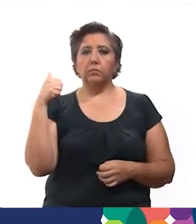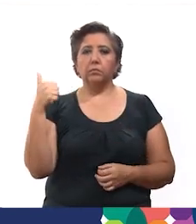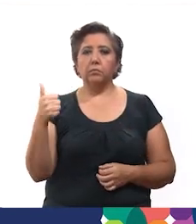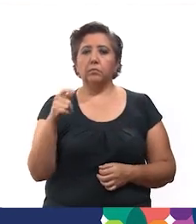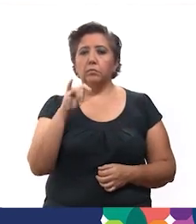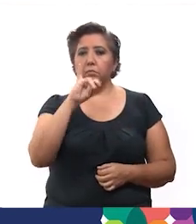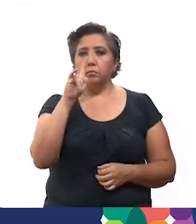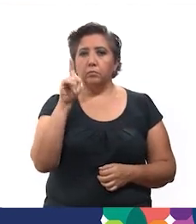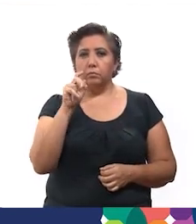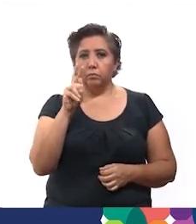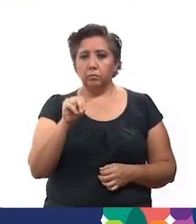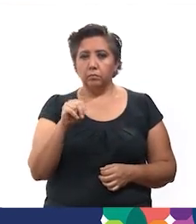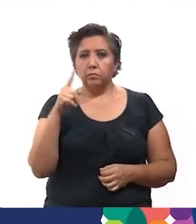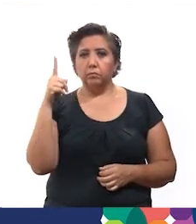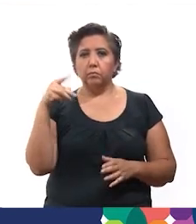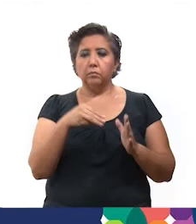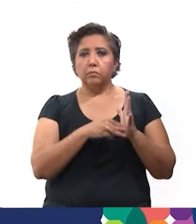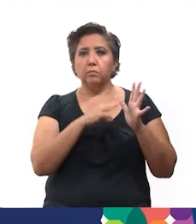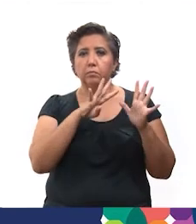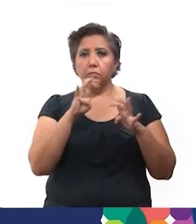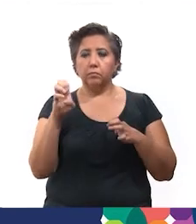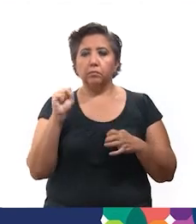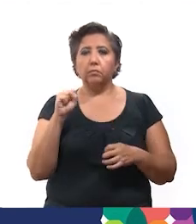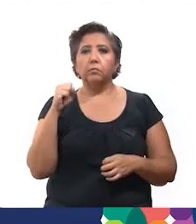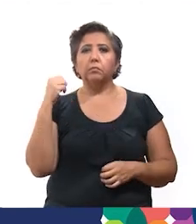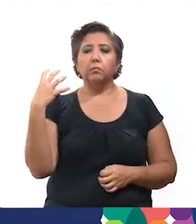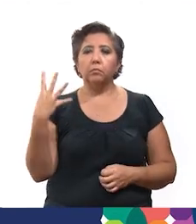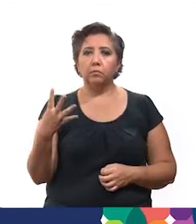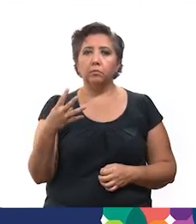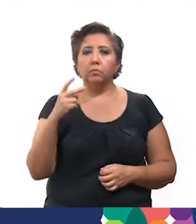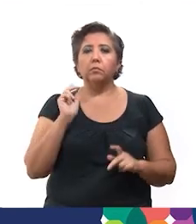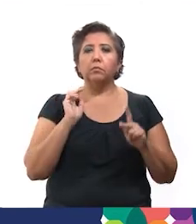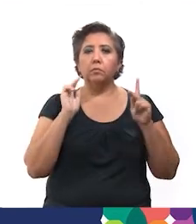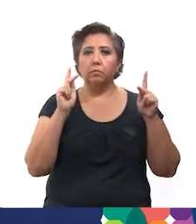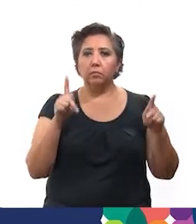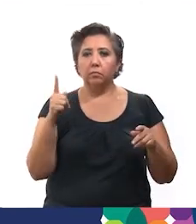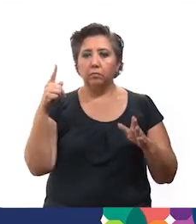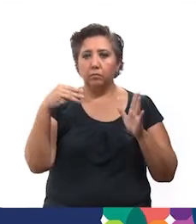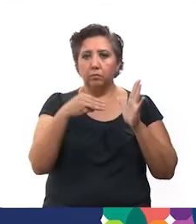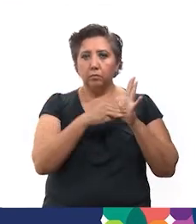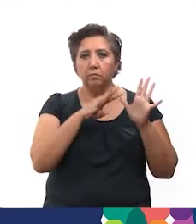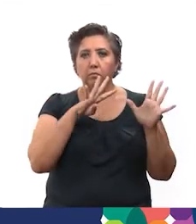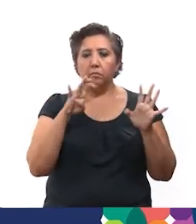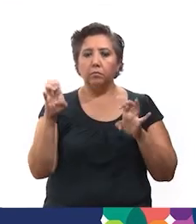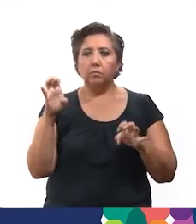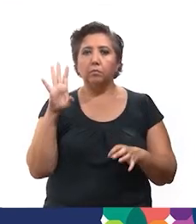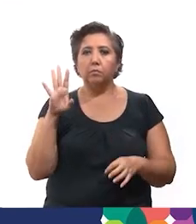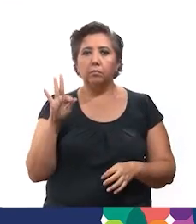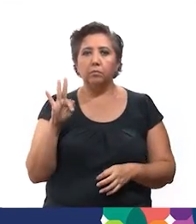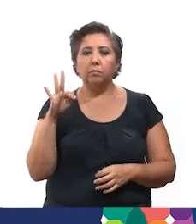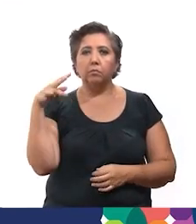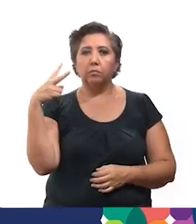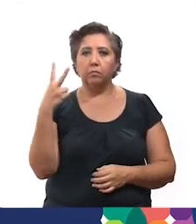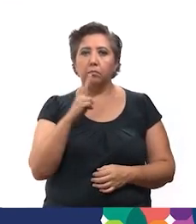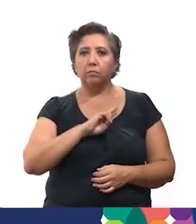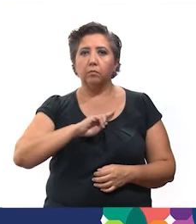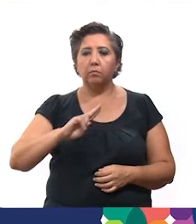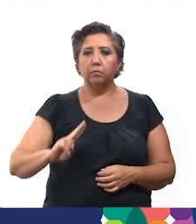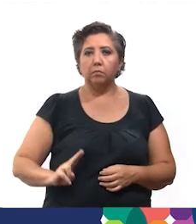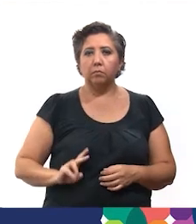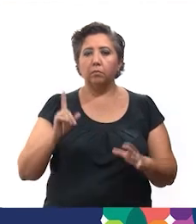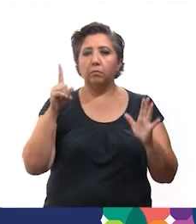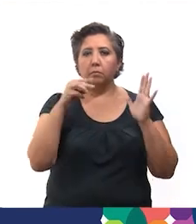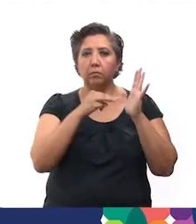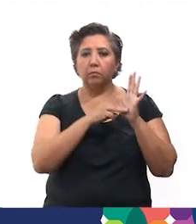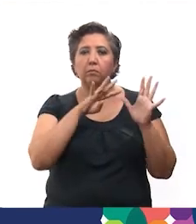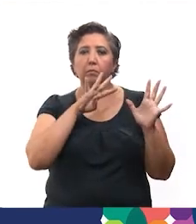Ichilukahil joe. Letushachia, Mac, Pak, Altie, Lecohani, Lova, Letihela. Centro, Huak, Iguic, ciento diez. Juan Pablo, segundo,